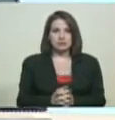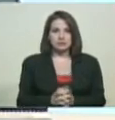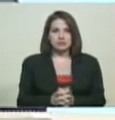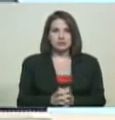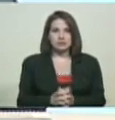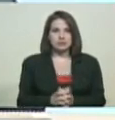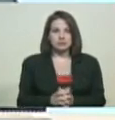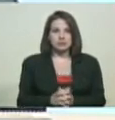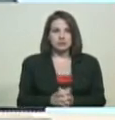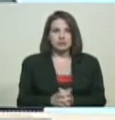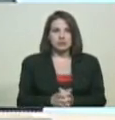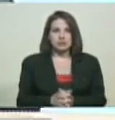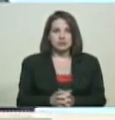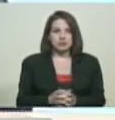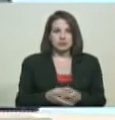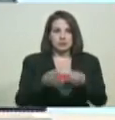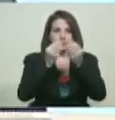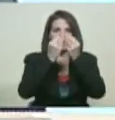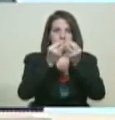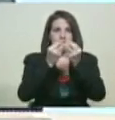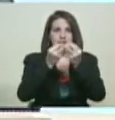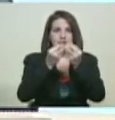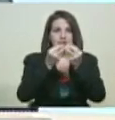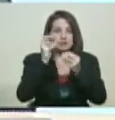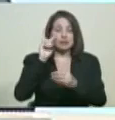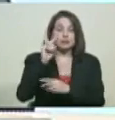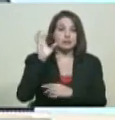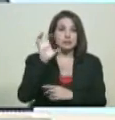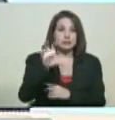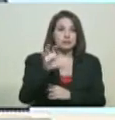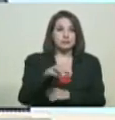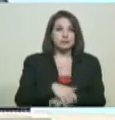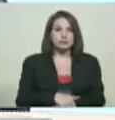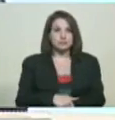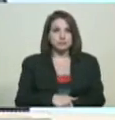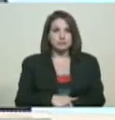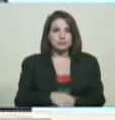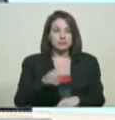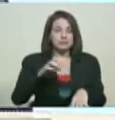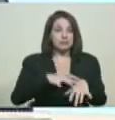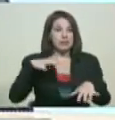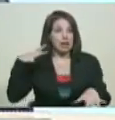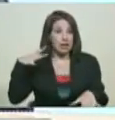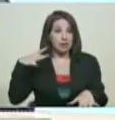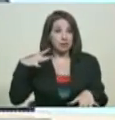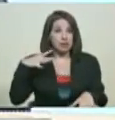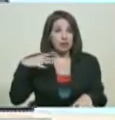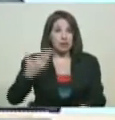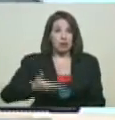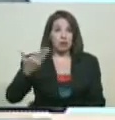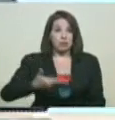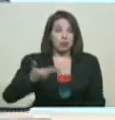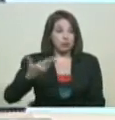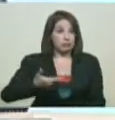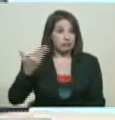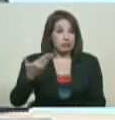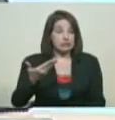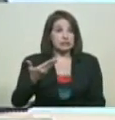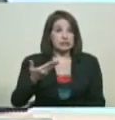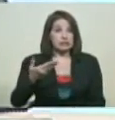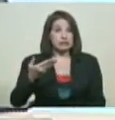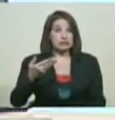pero sin lugar a dudas nuestro país tiene graves y muy importantes problemas y retos a